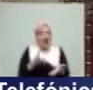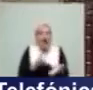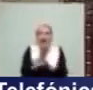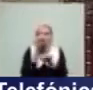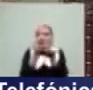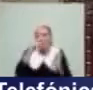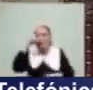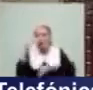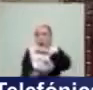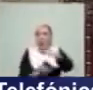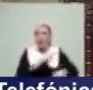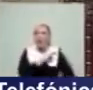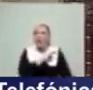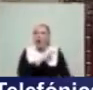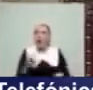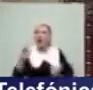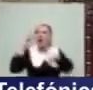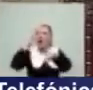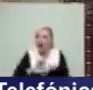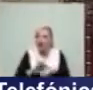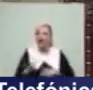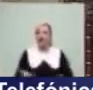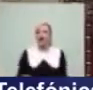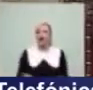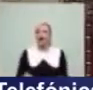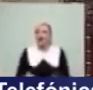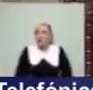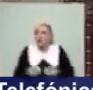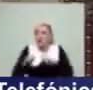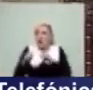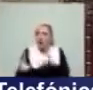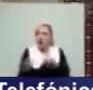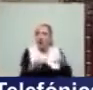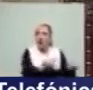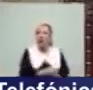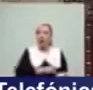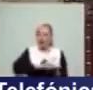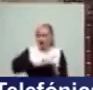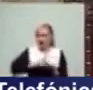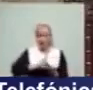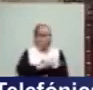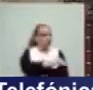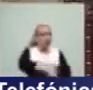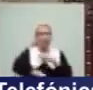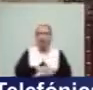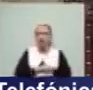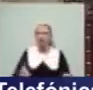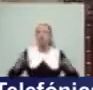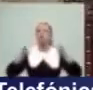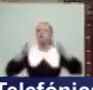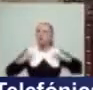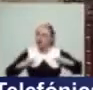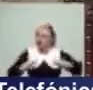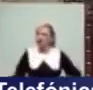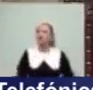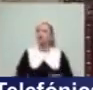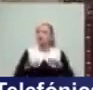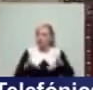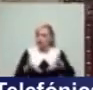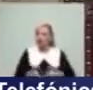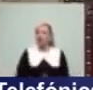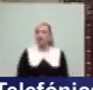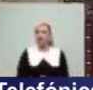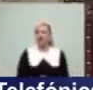puede haber, y seguramente hay, casos aislados de corrupción que en caso de ser detectados serán